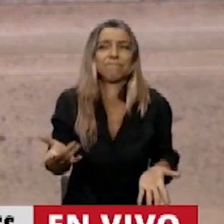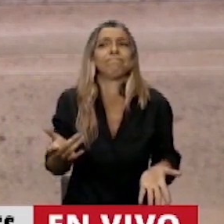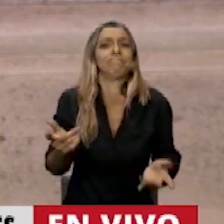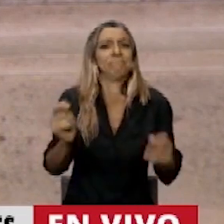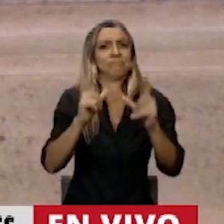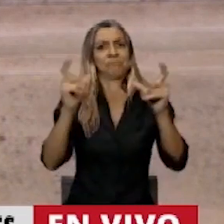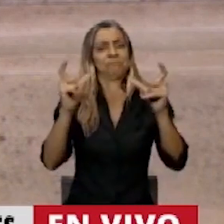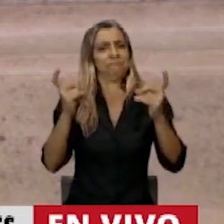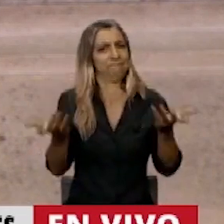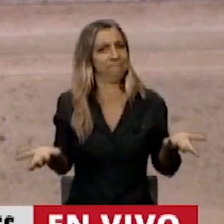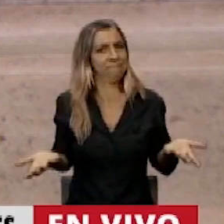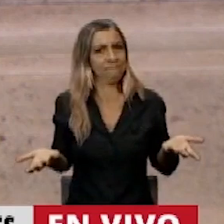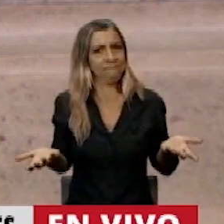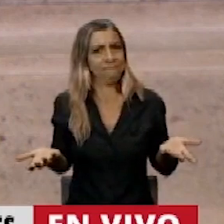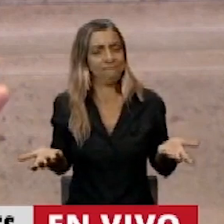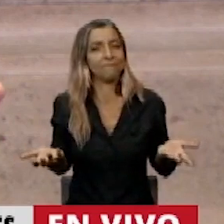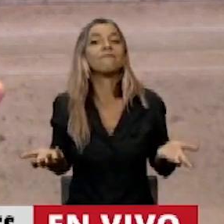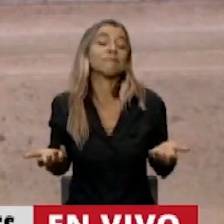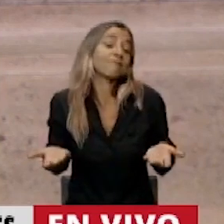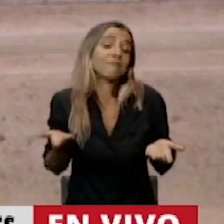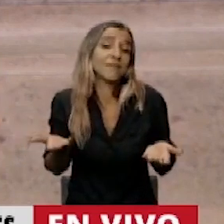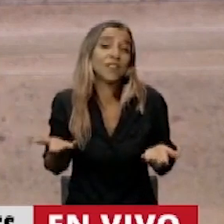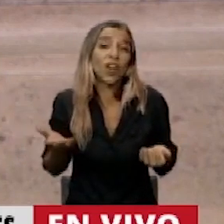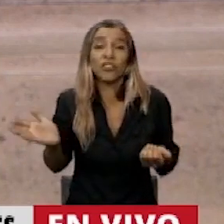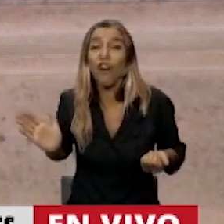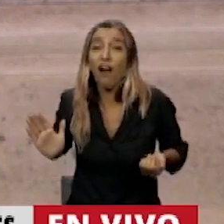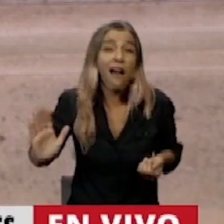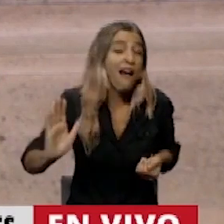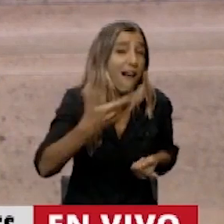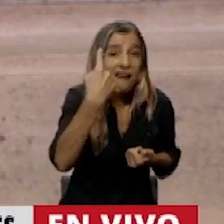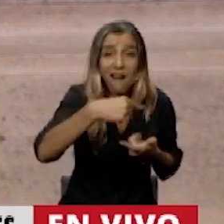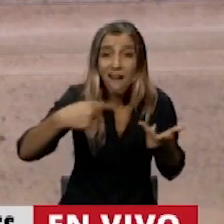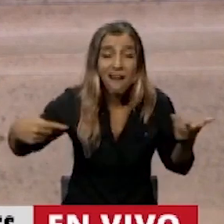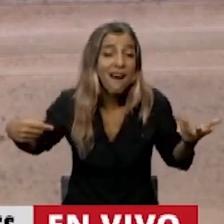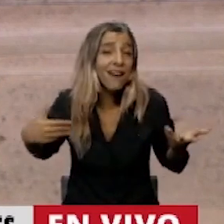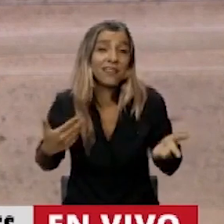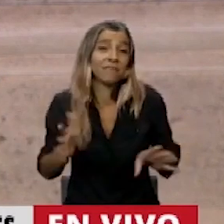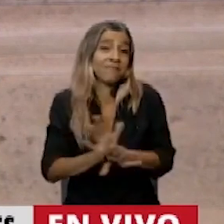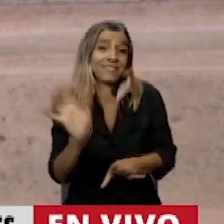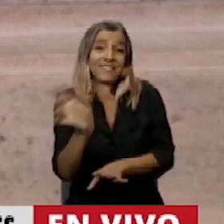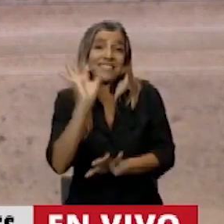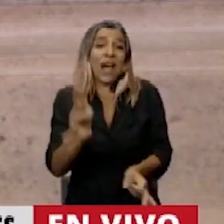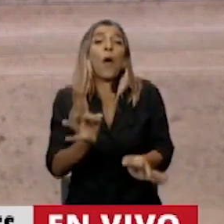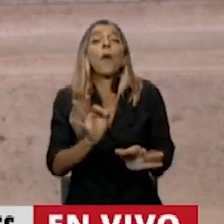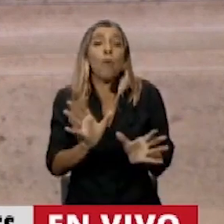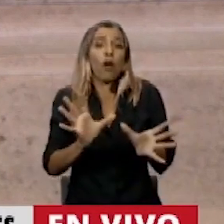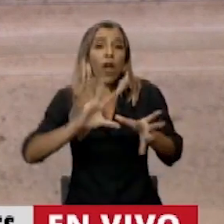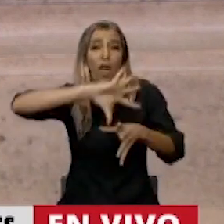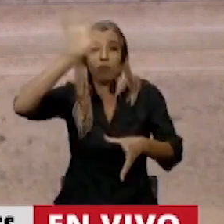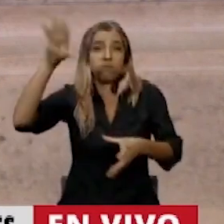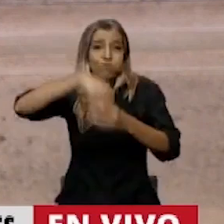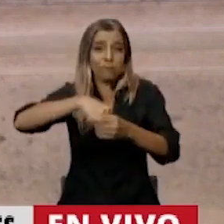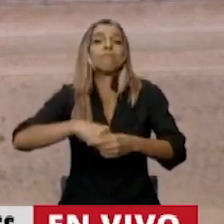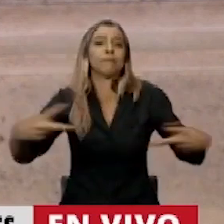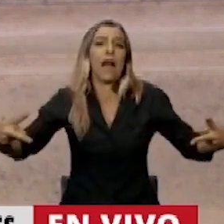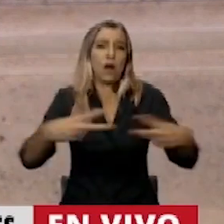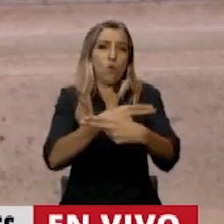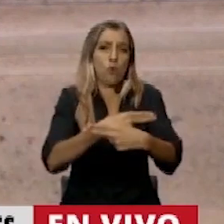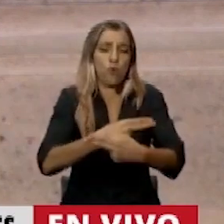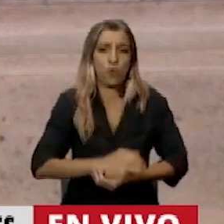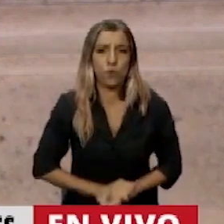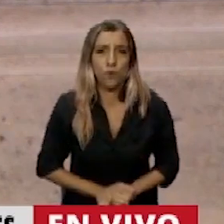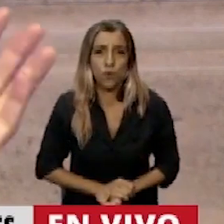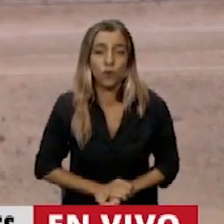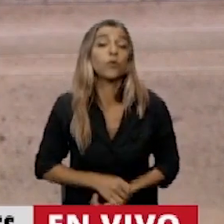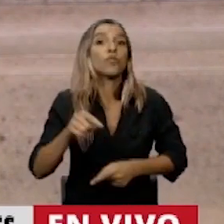Como todo esto, que es nada más ni nada menos y no tiene otro nombre que un paquete de ajuste, está haciendo mucho ruido.